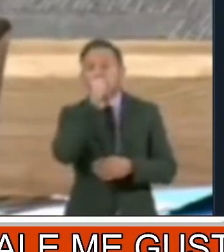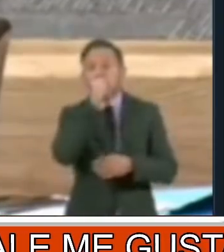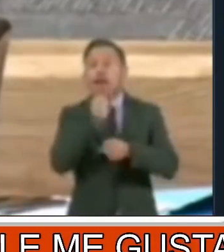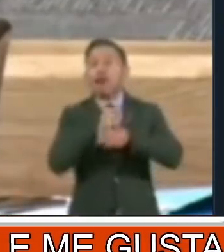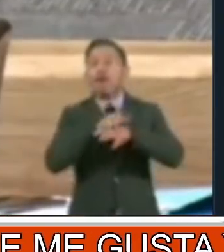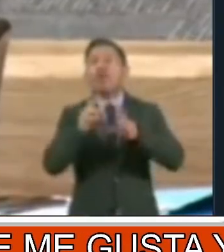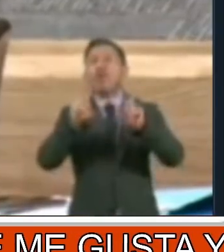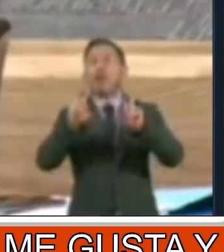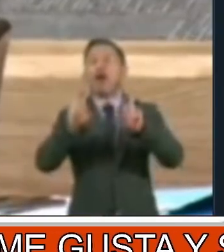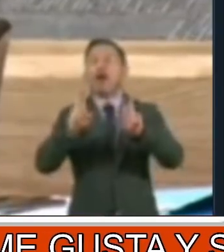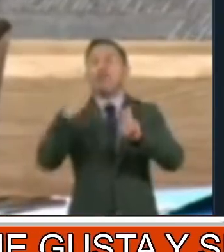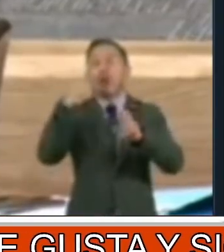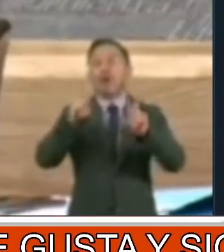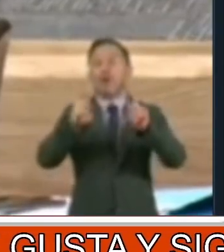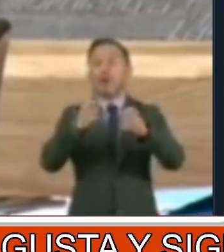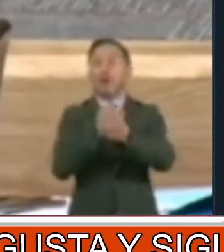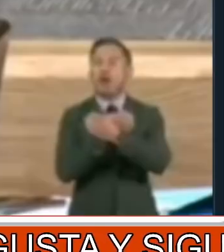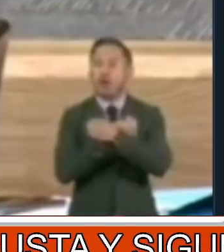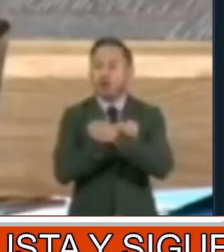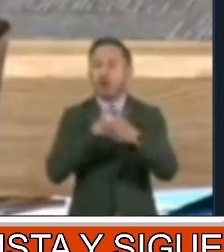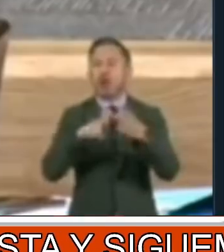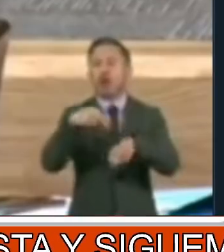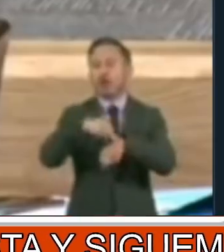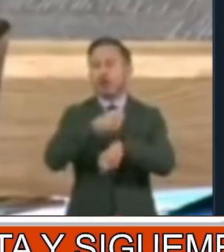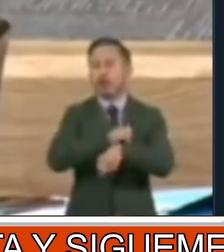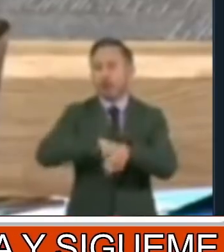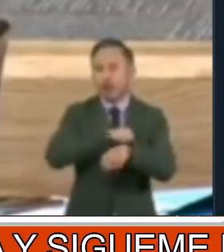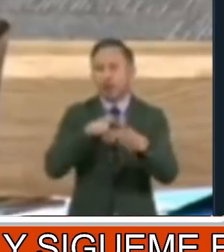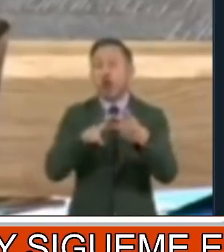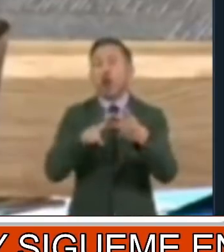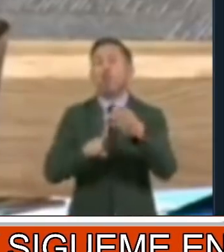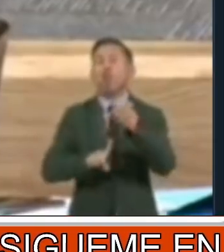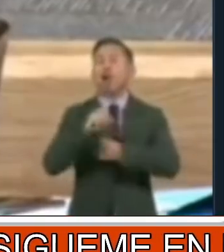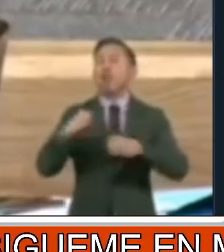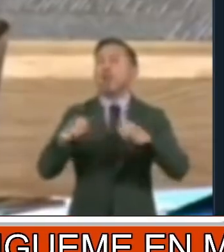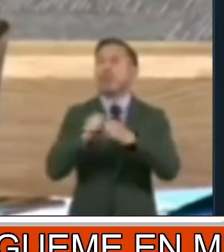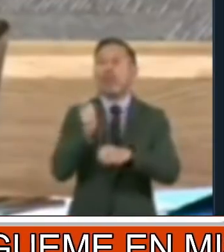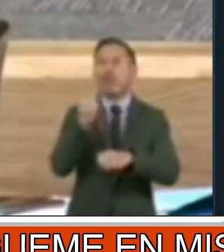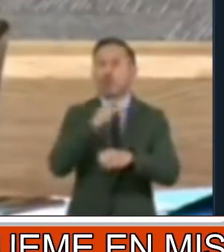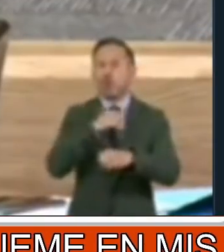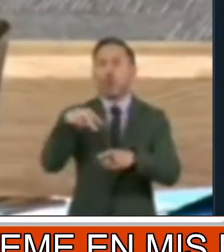servicios educativos y de salud o las necesarias para la protección civil.